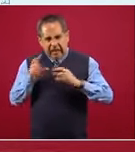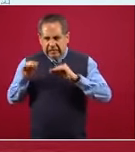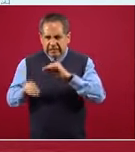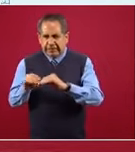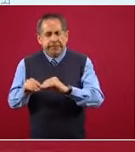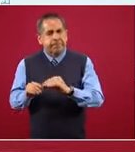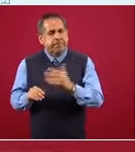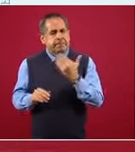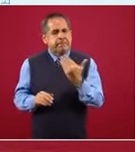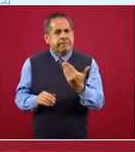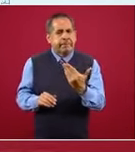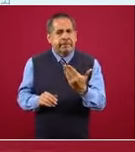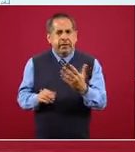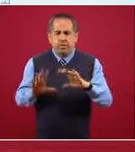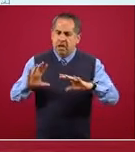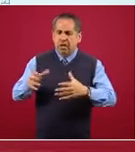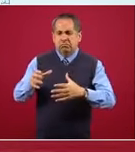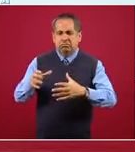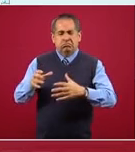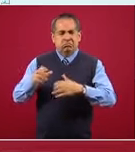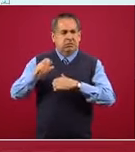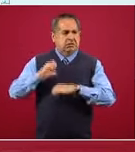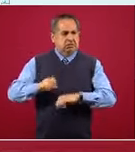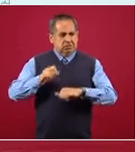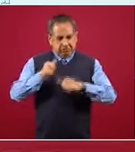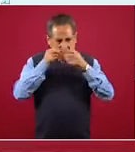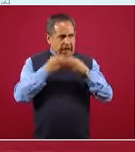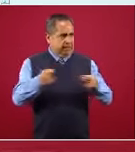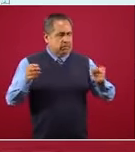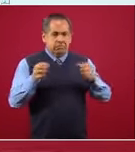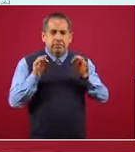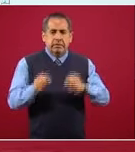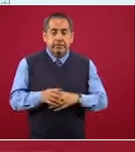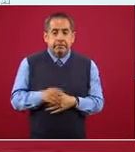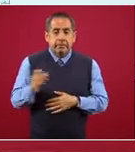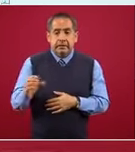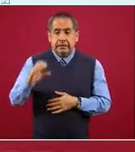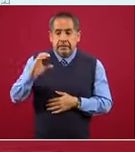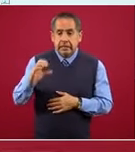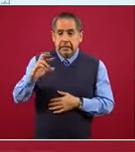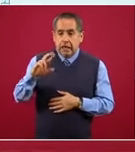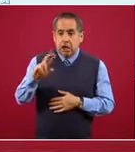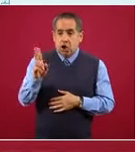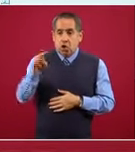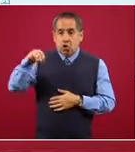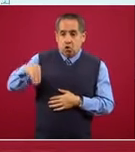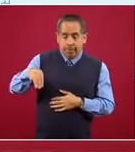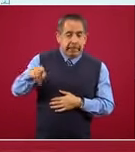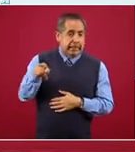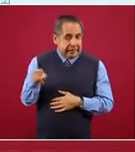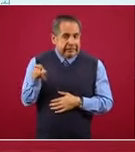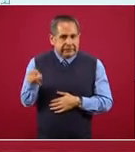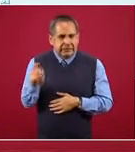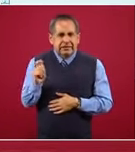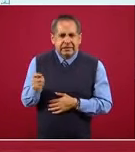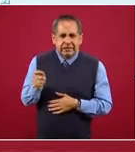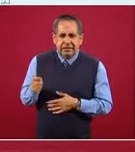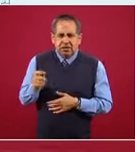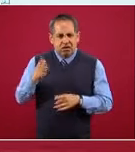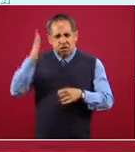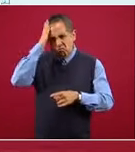un sistema global, general en México. Y entonces vemos que el centro regulador, que como les comentaba, es